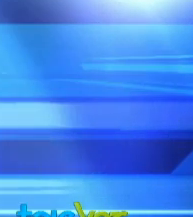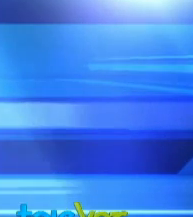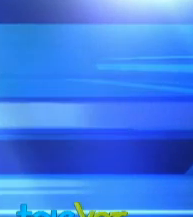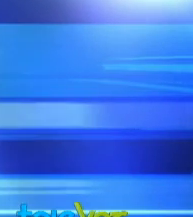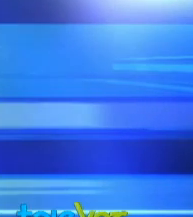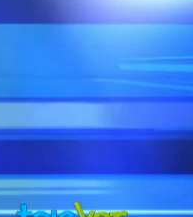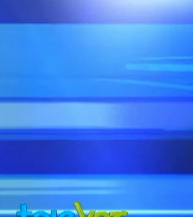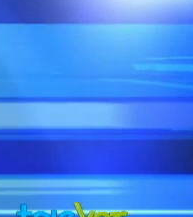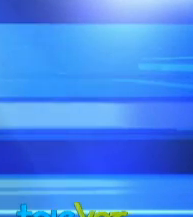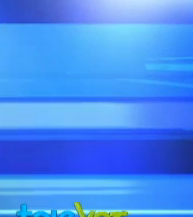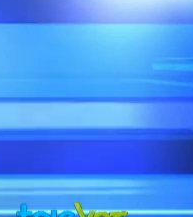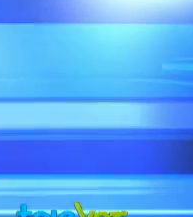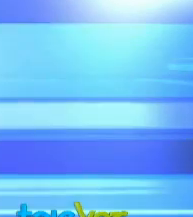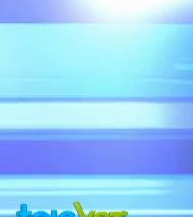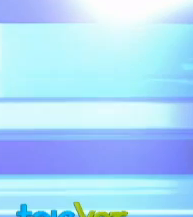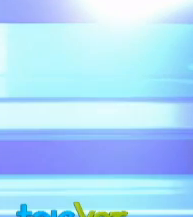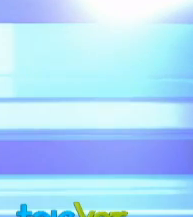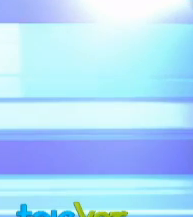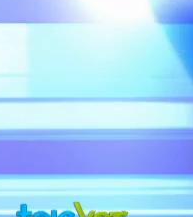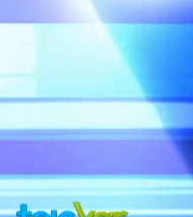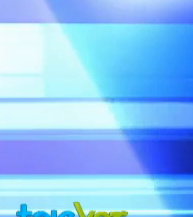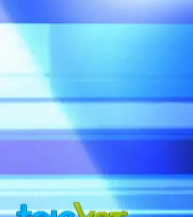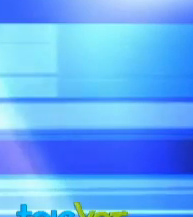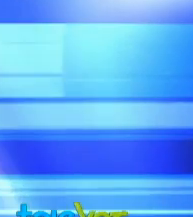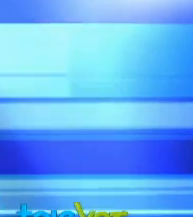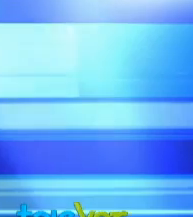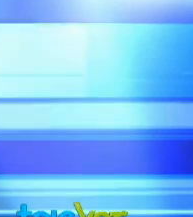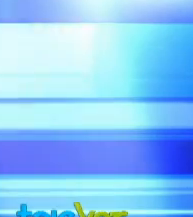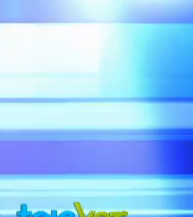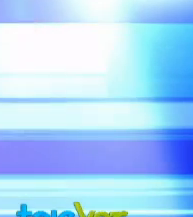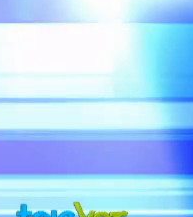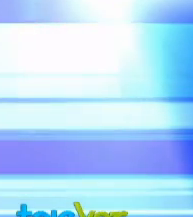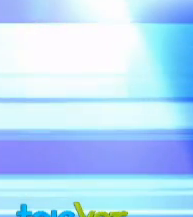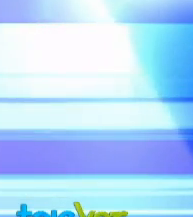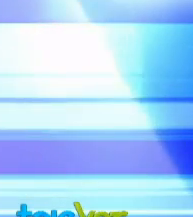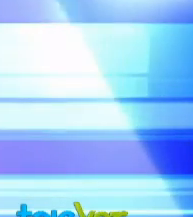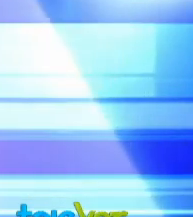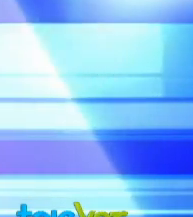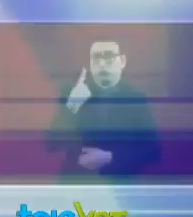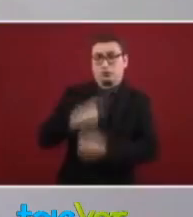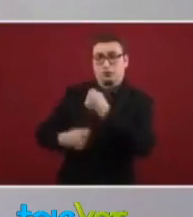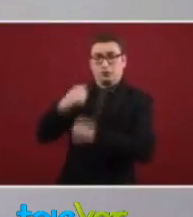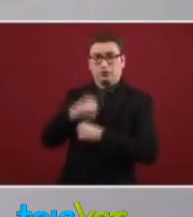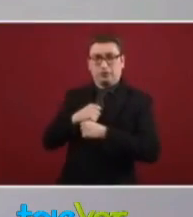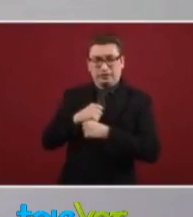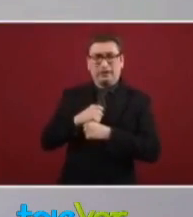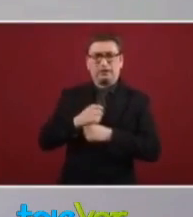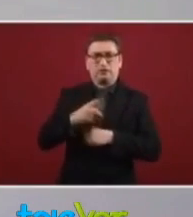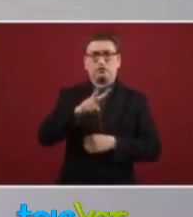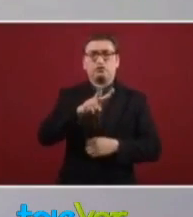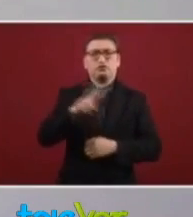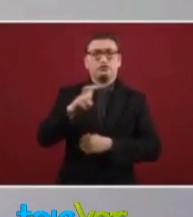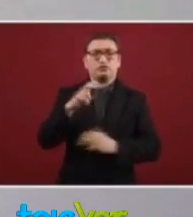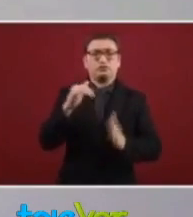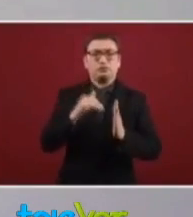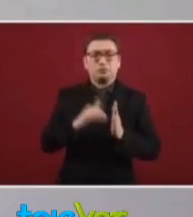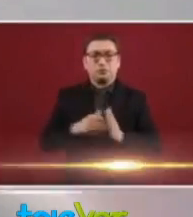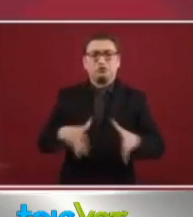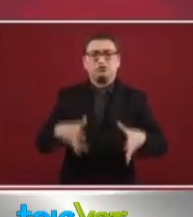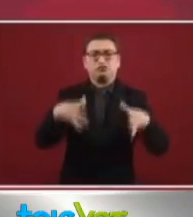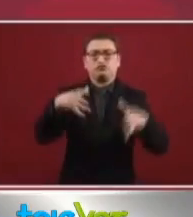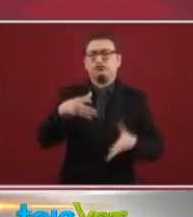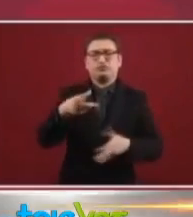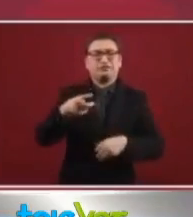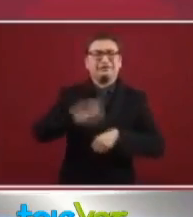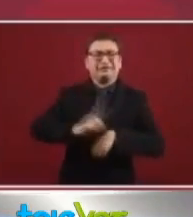importante esta información para toda la ciudadanía. Y ahora vamos rápidamente a la mañanera. ¿Qué está diciendo el presidente de la